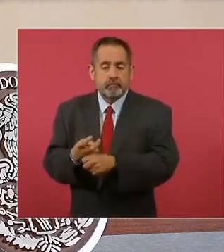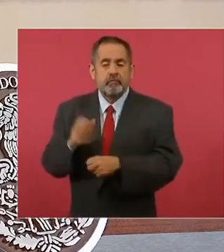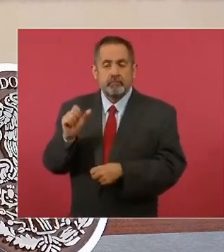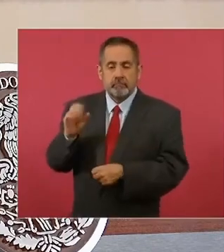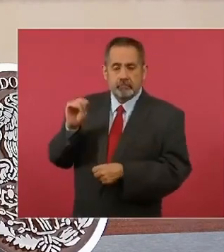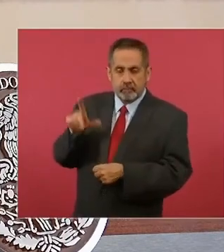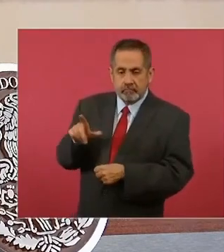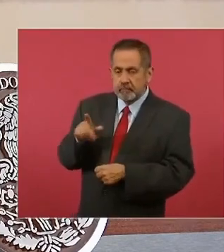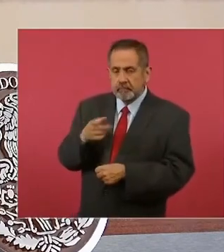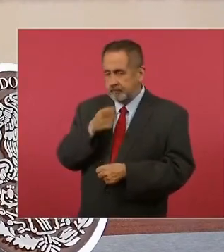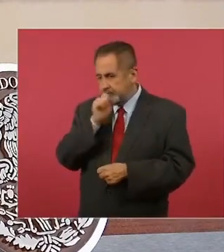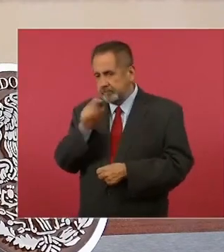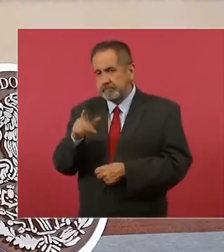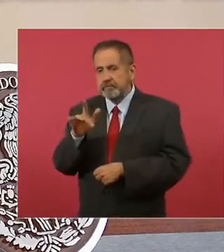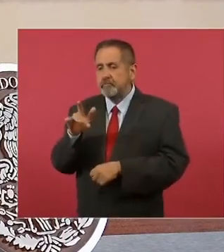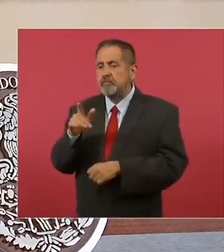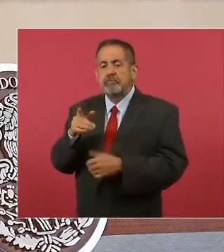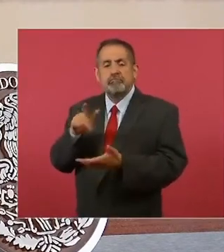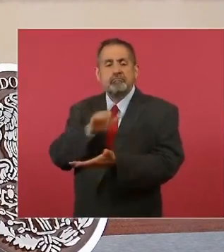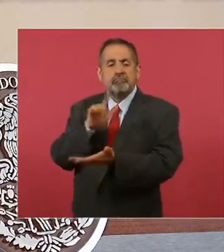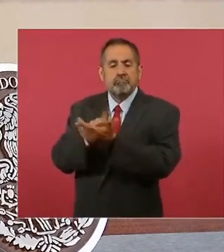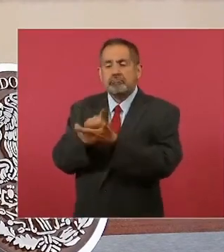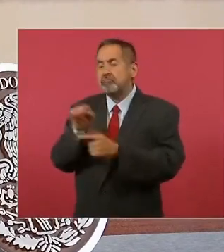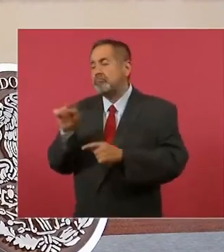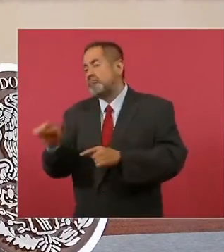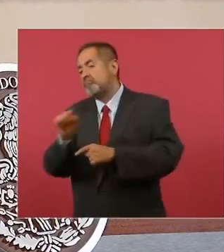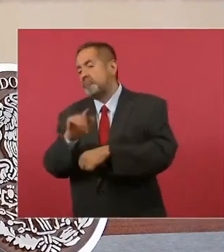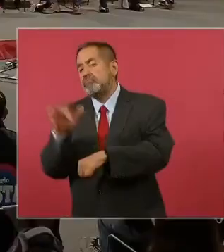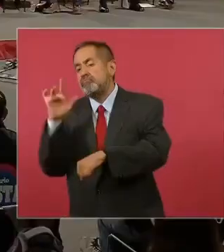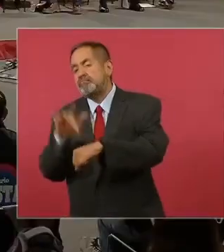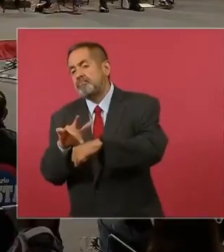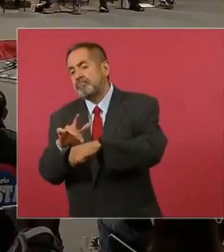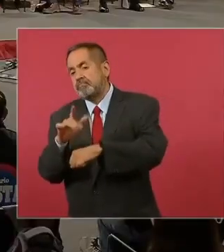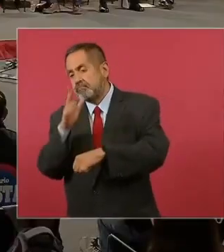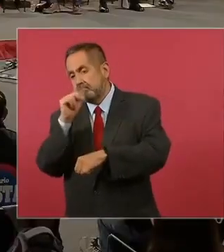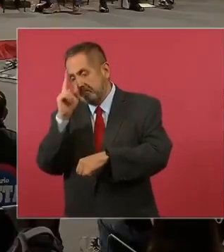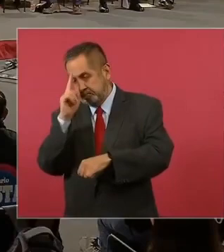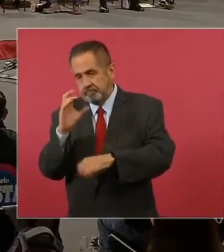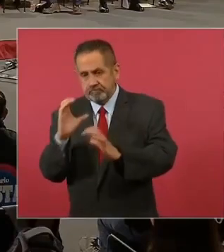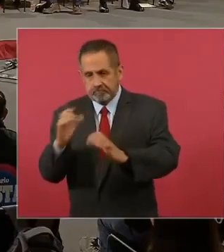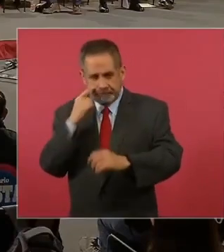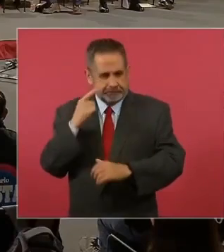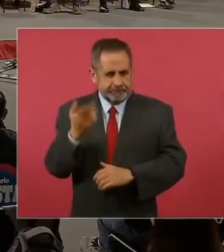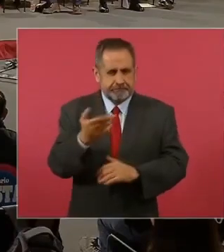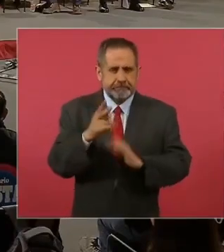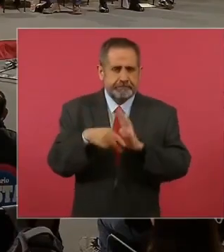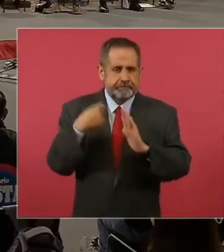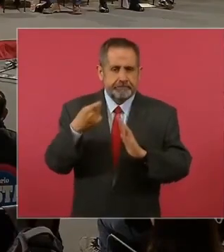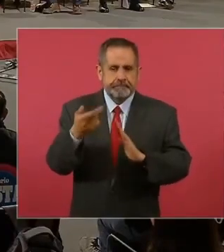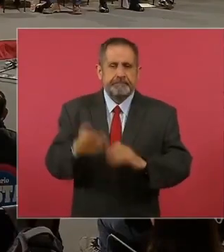Porque coayudan a la conservación y al cuidado ambiental. Presento el video, es cuanto.